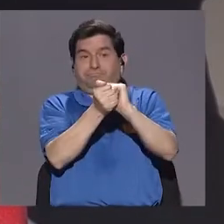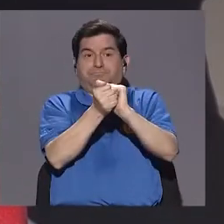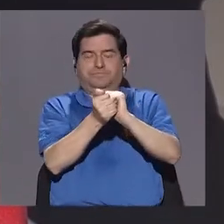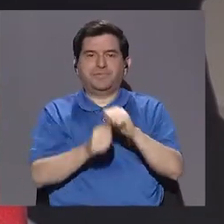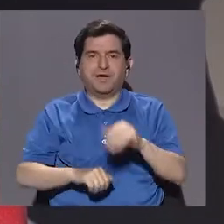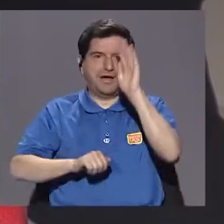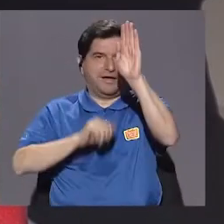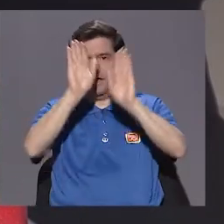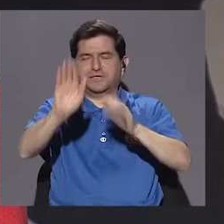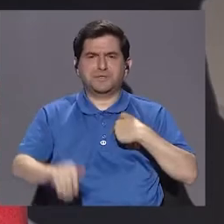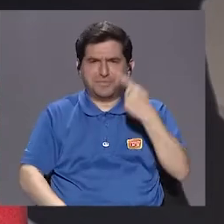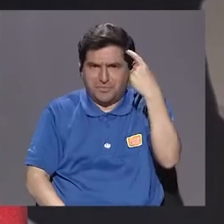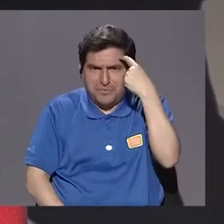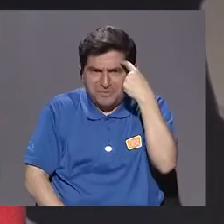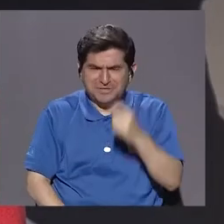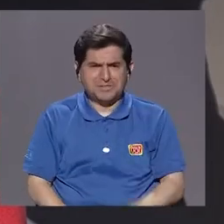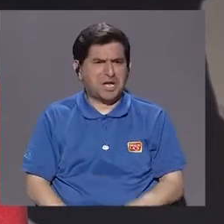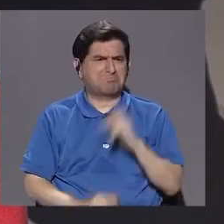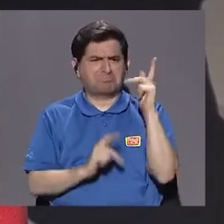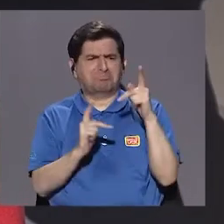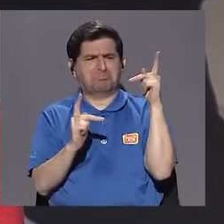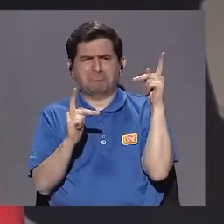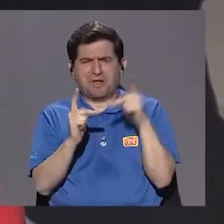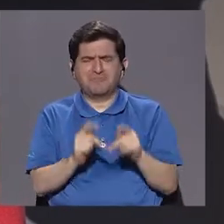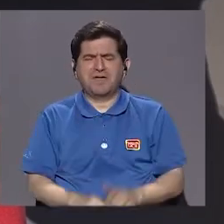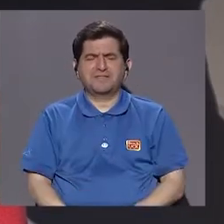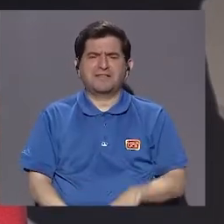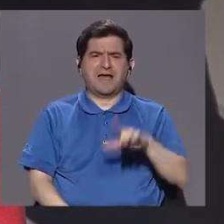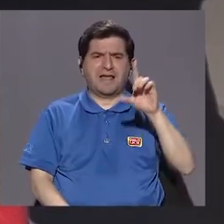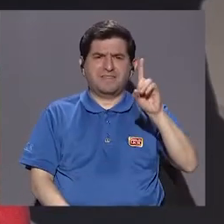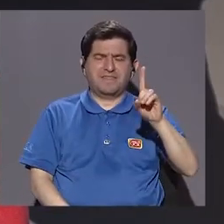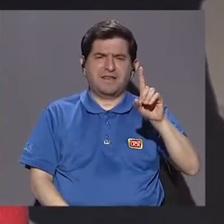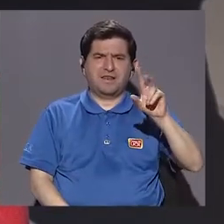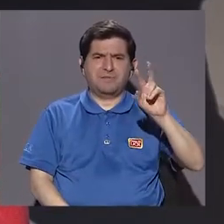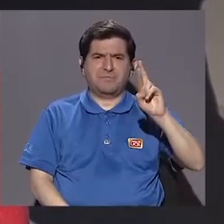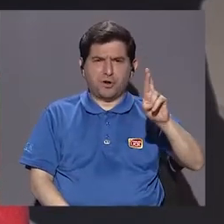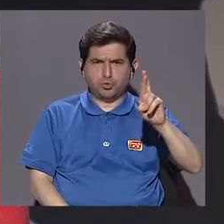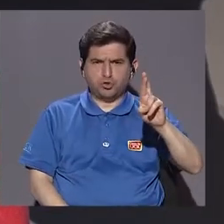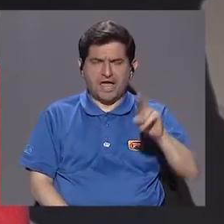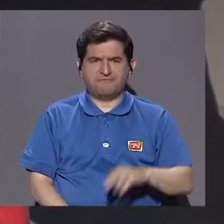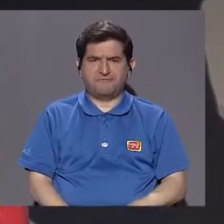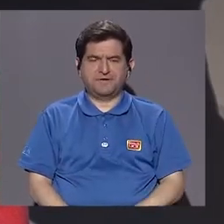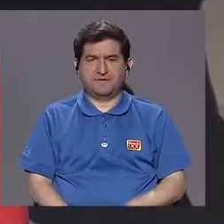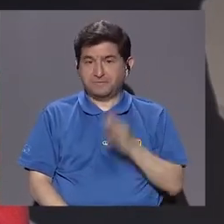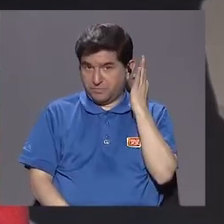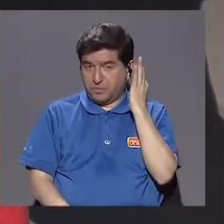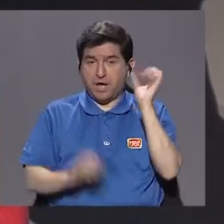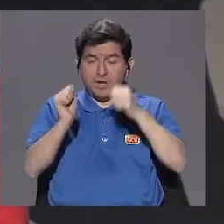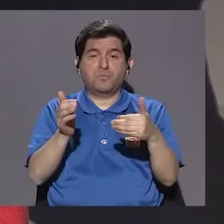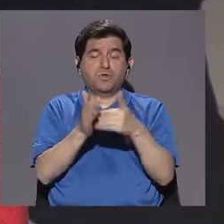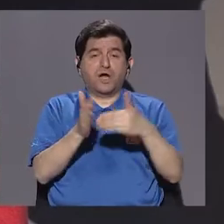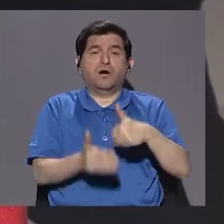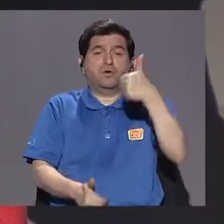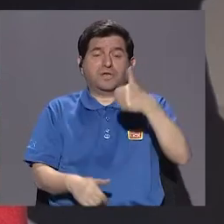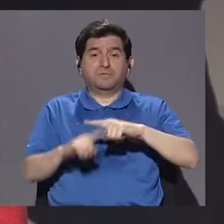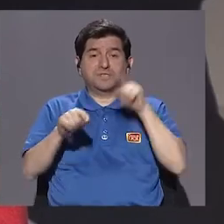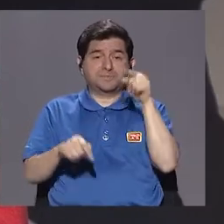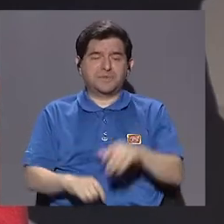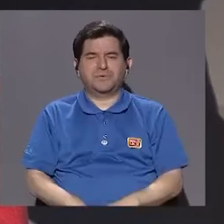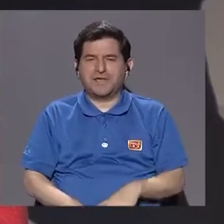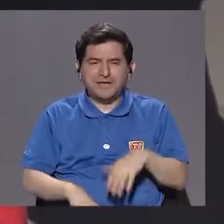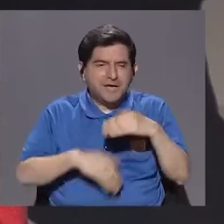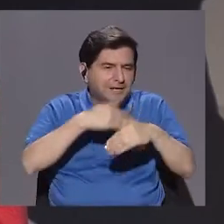uno pensaba que perfectamente del mayón se podía reelegirse sin embargo le hacen una